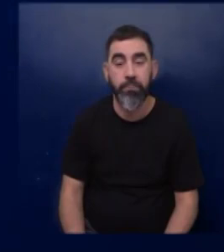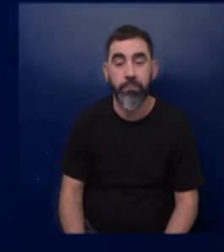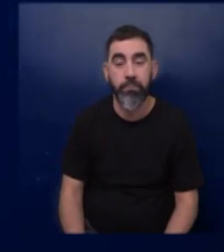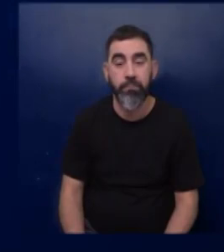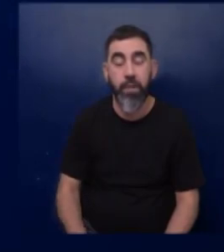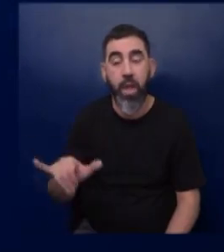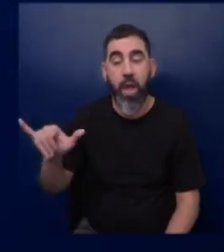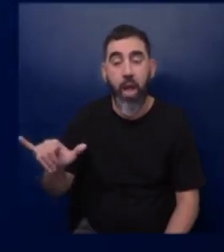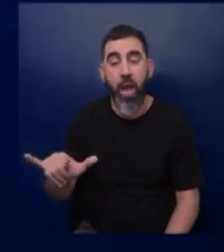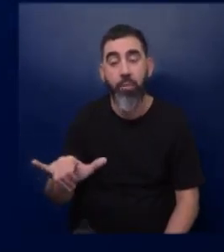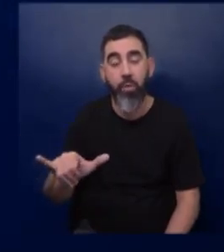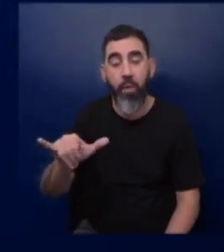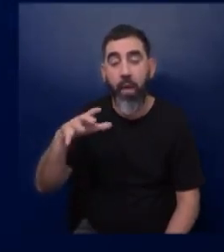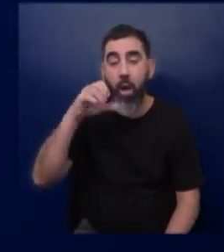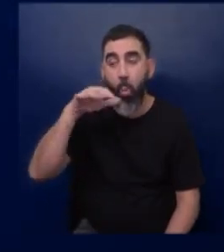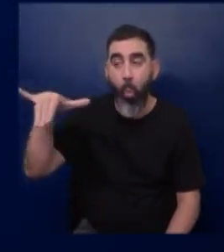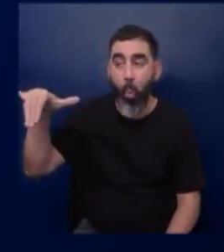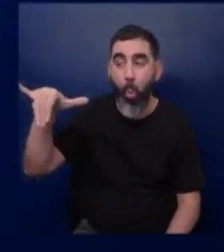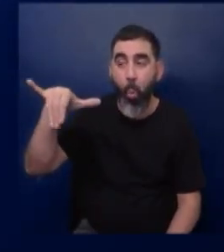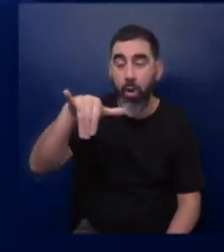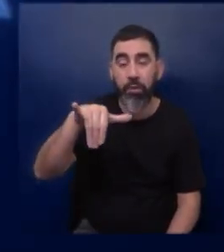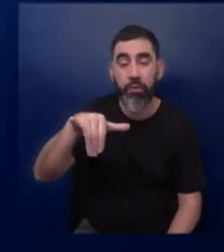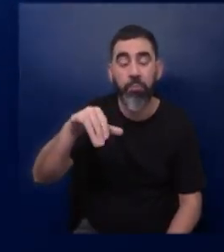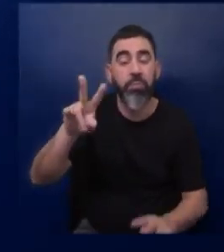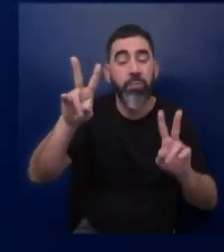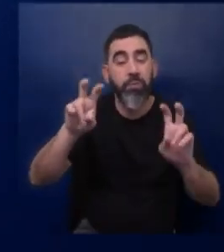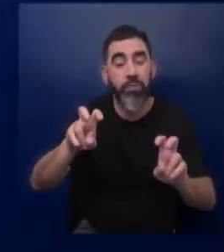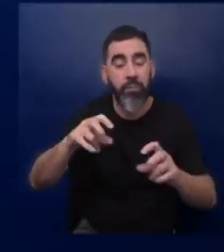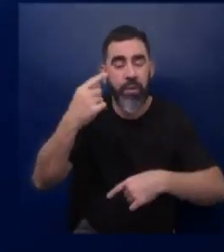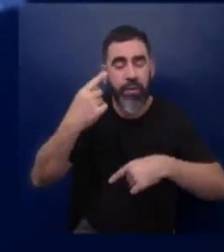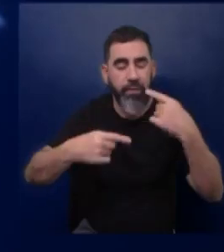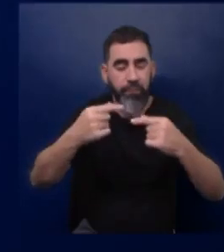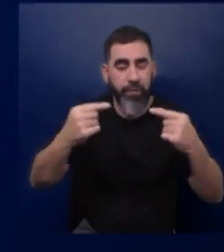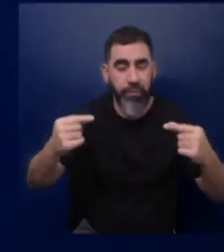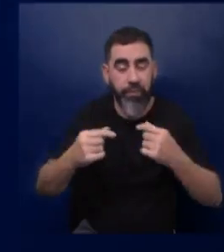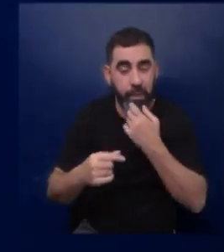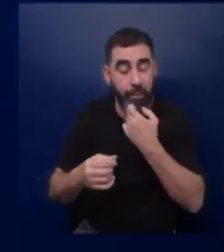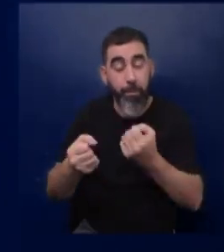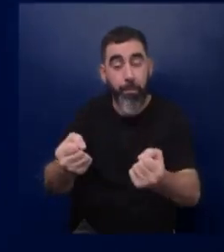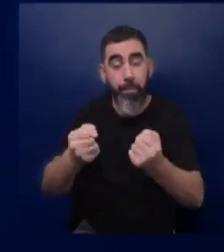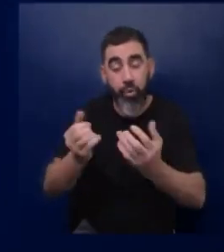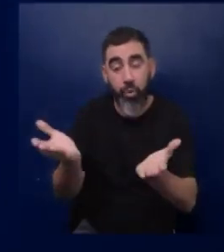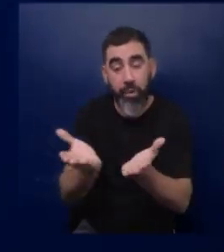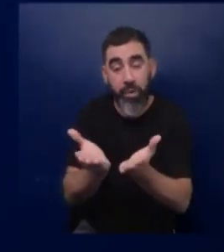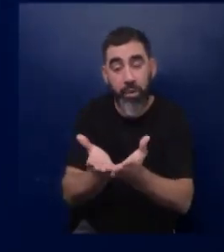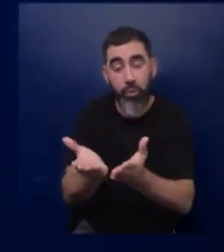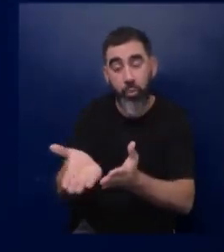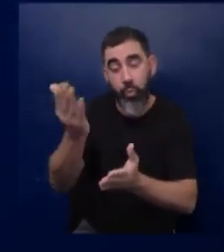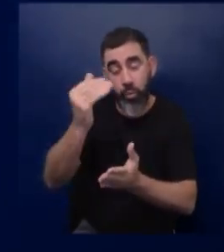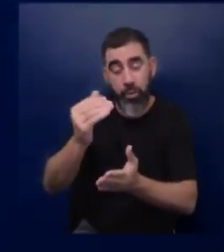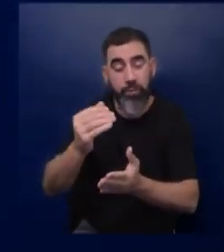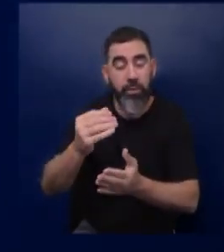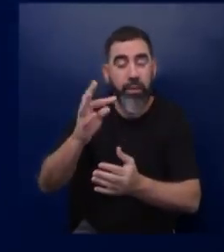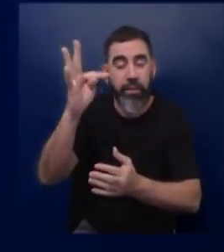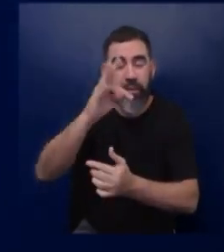El avión se sustenta o se mantiene en vuelo por una combinación de varios factores. Todos los pilotos estudiamos en su momento el teorema de Bernoulli, el